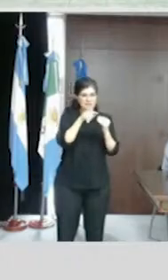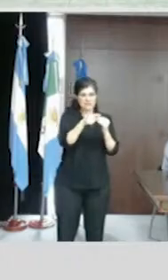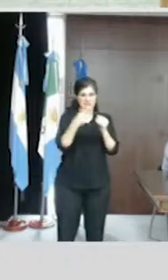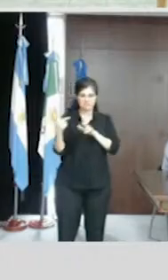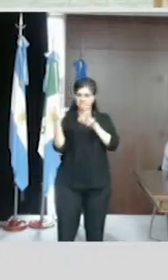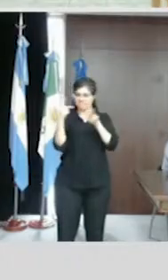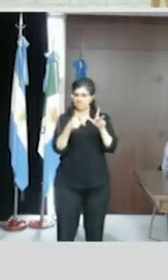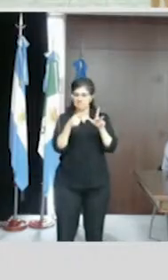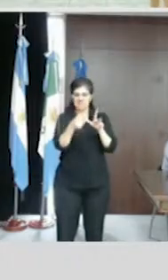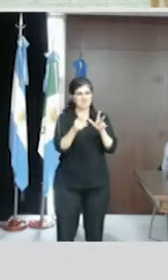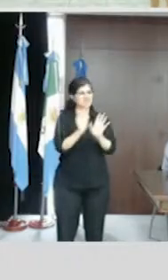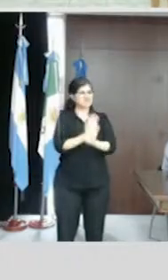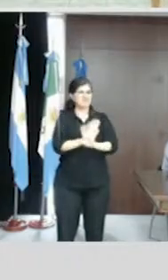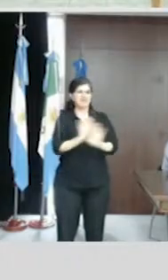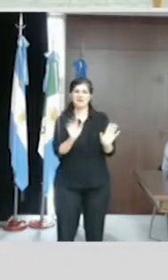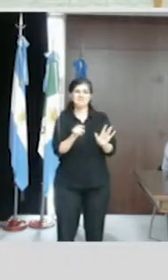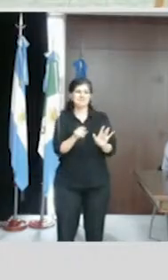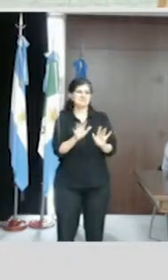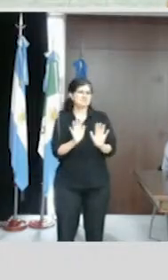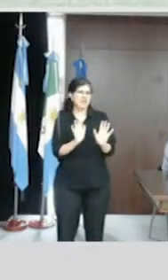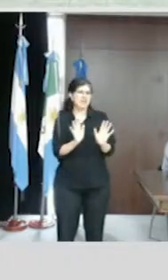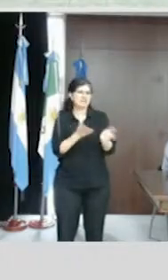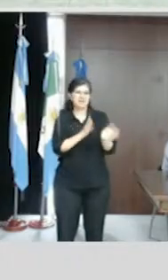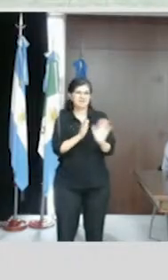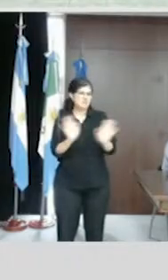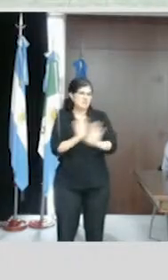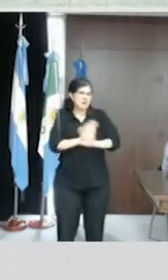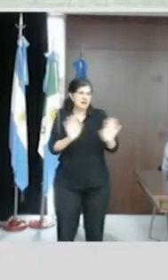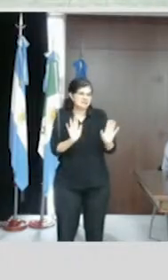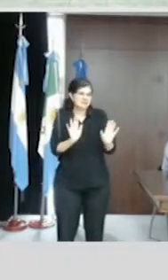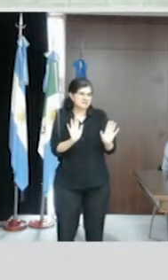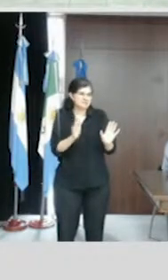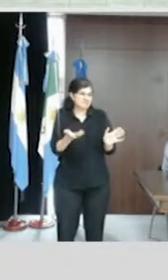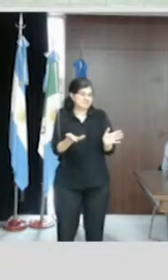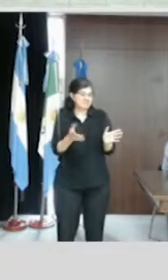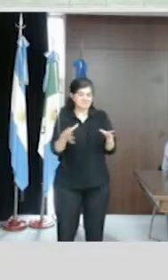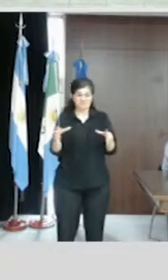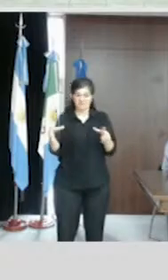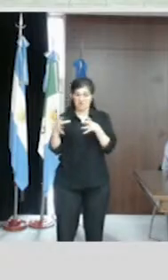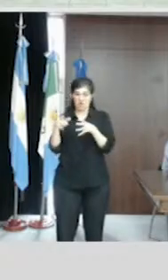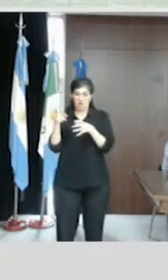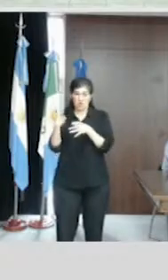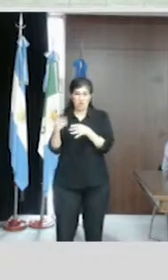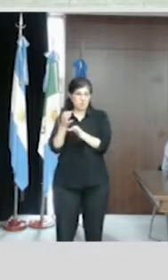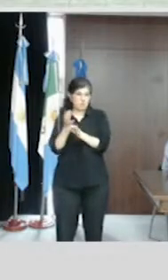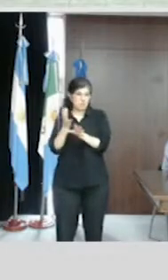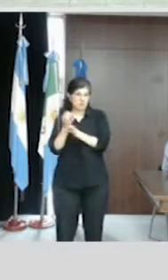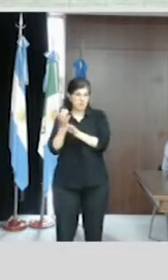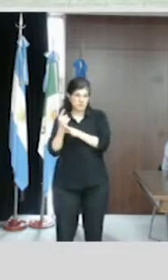hacer. Empezaba más bárbaro la relación paciente-familia de los paliativistas. Es una joya.